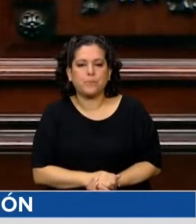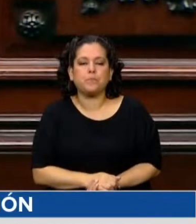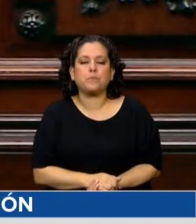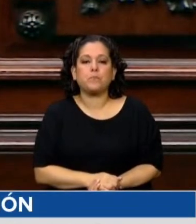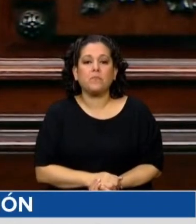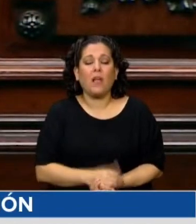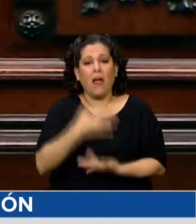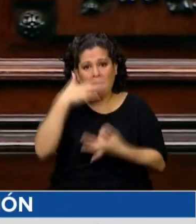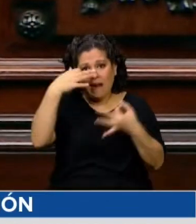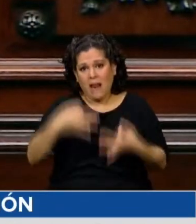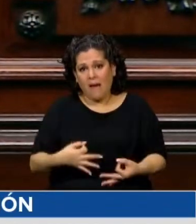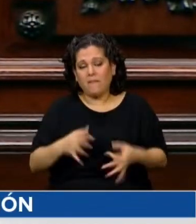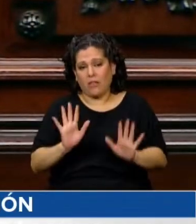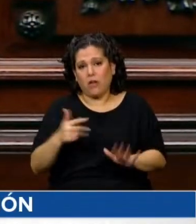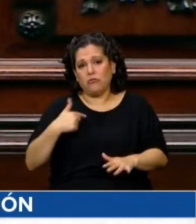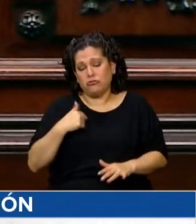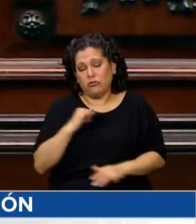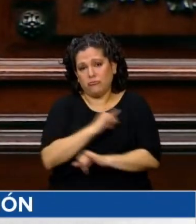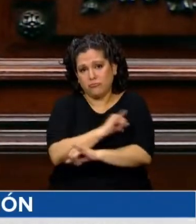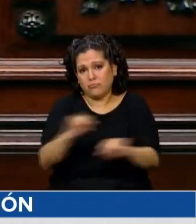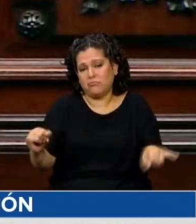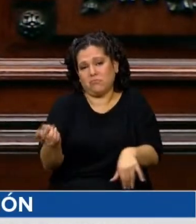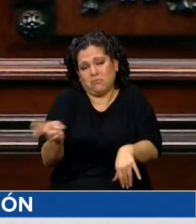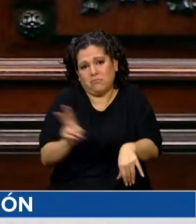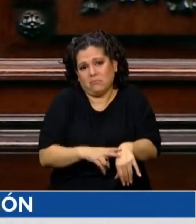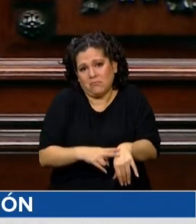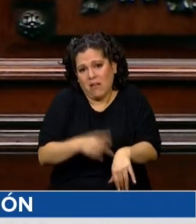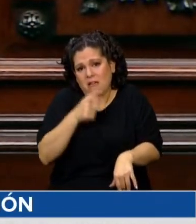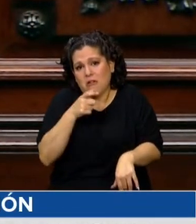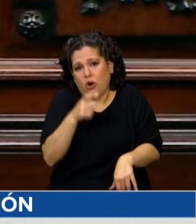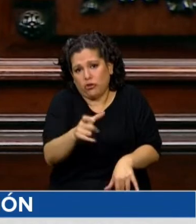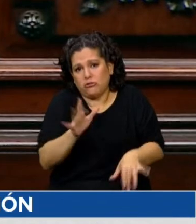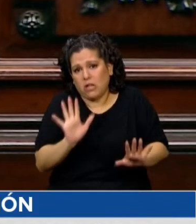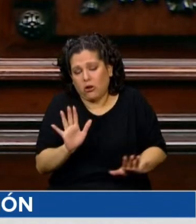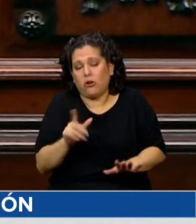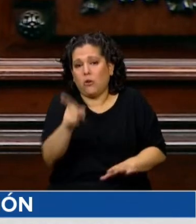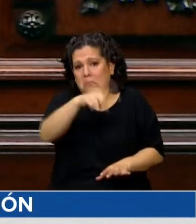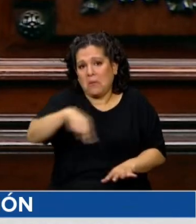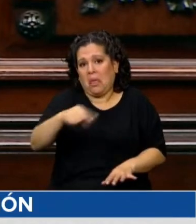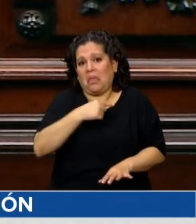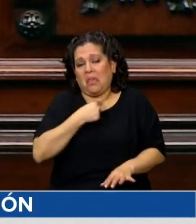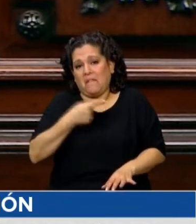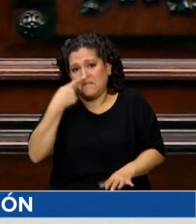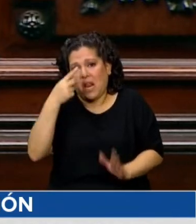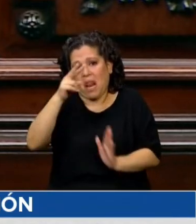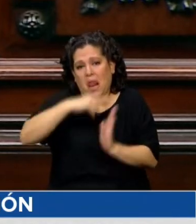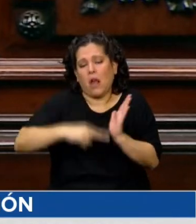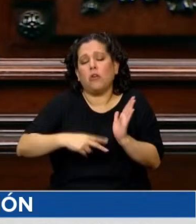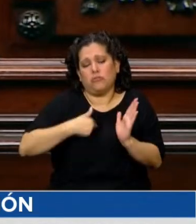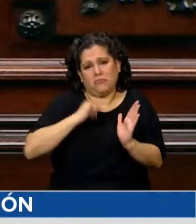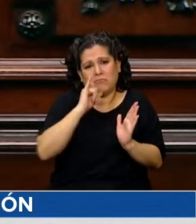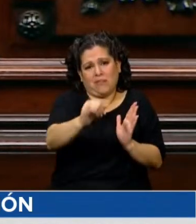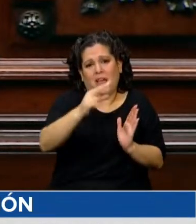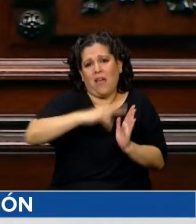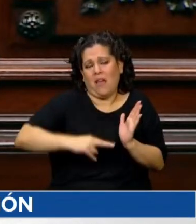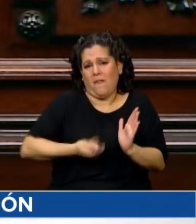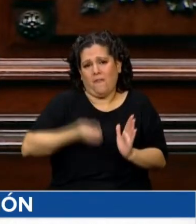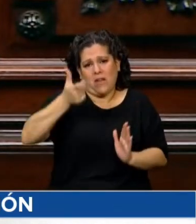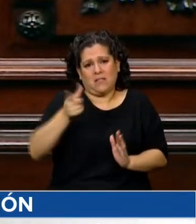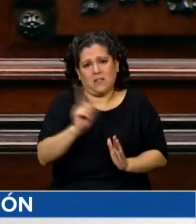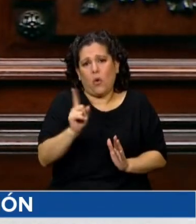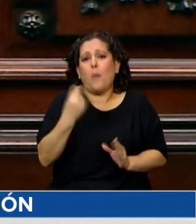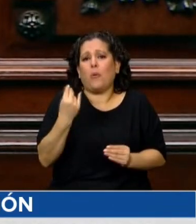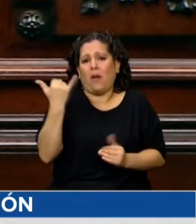que aconsejo a quien quiera leerlo, es cierto que no es de lectura fácil porque tiene muchos aspectos